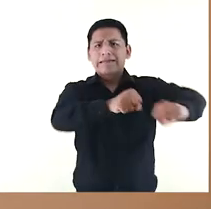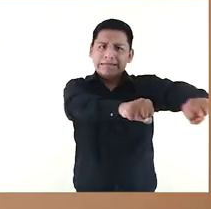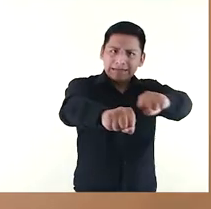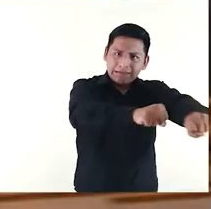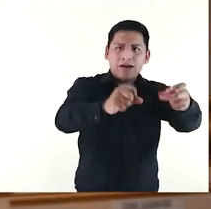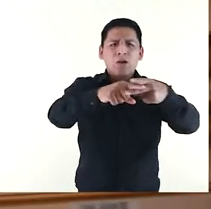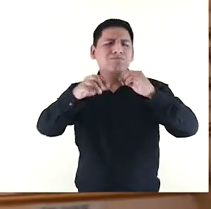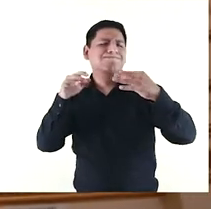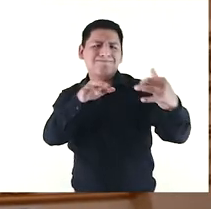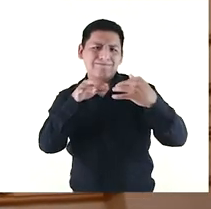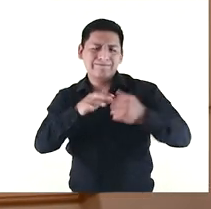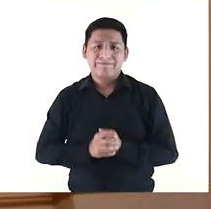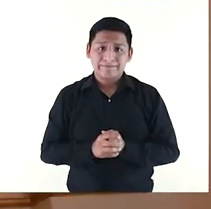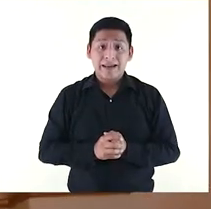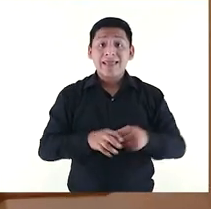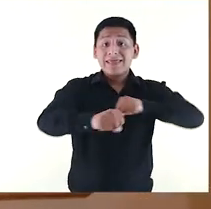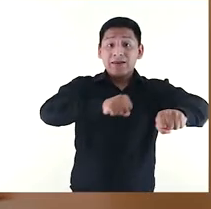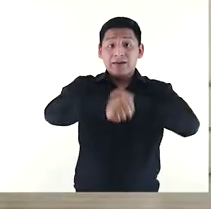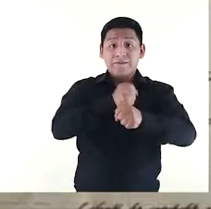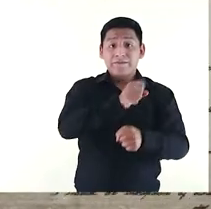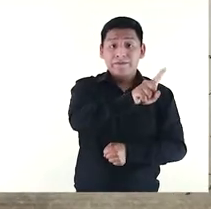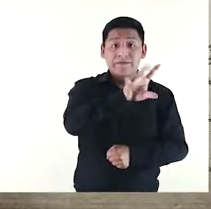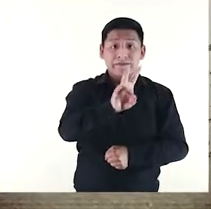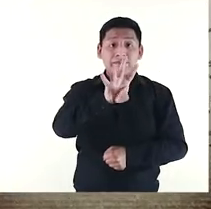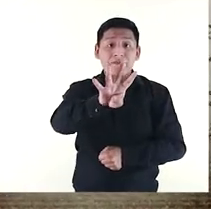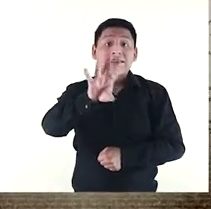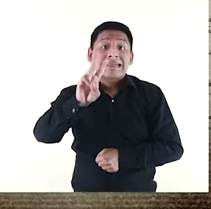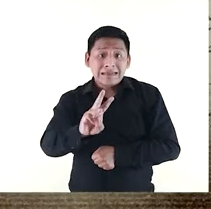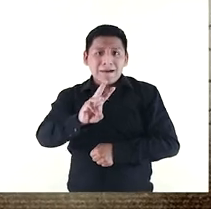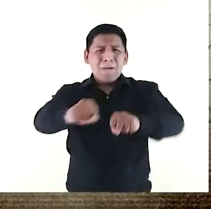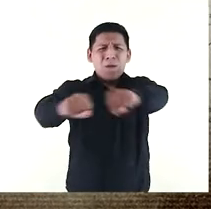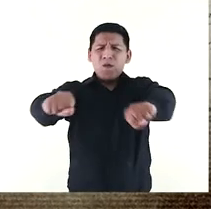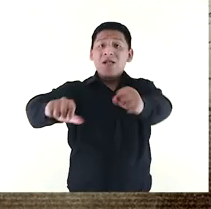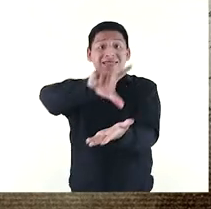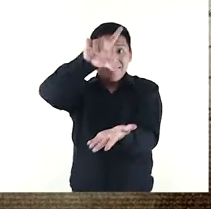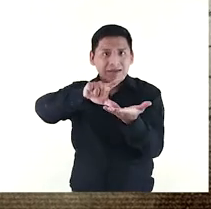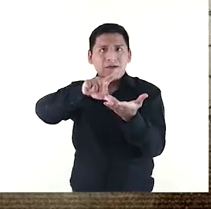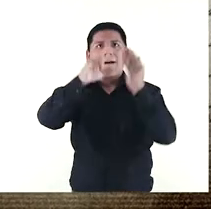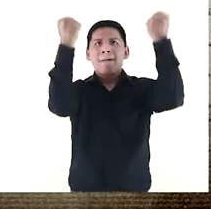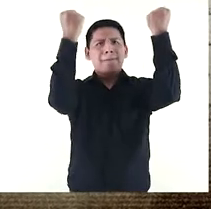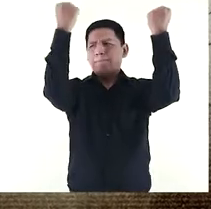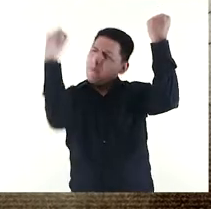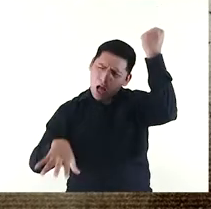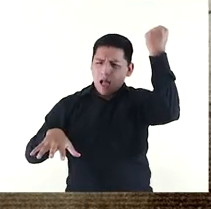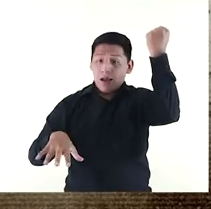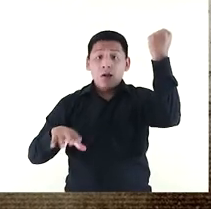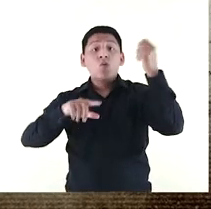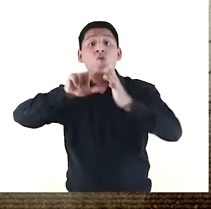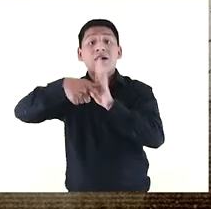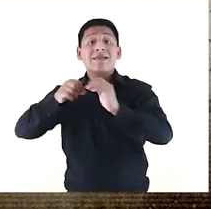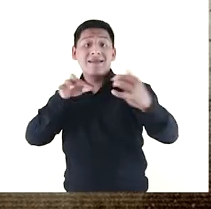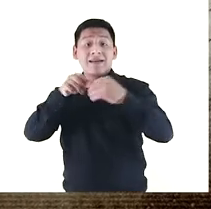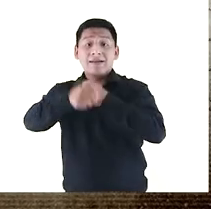misma, tanto cataclismos como guerras. En el terremoto de 1746 que asoló Lima, se cayó la torre derecha. En la